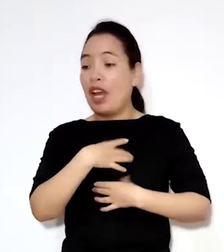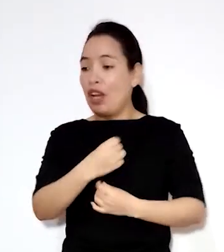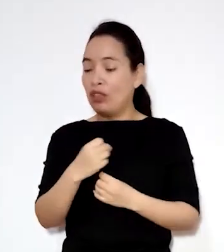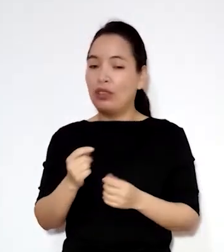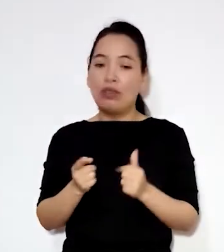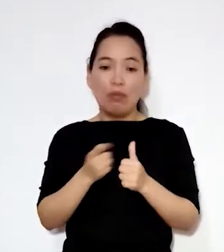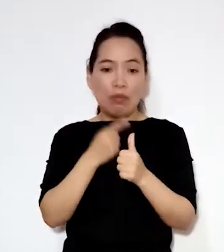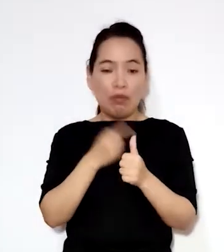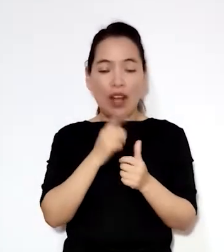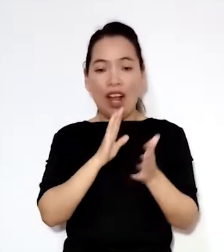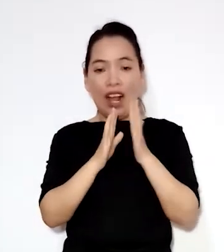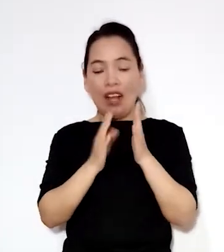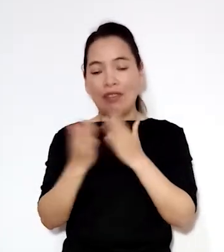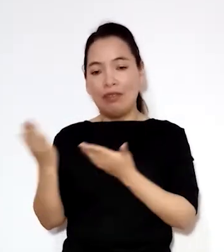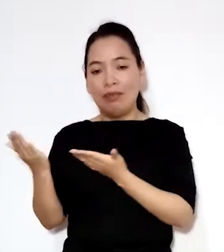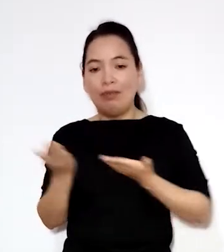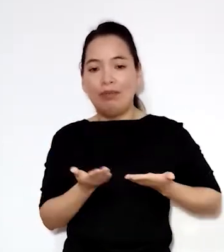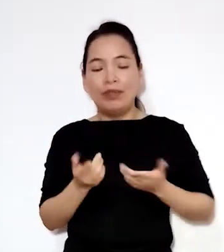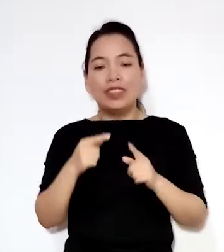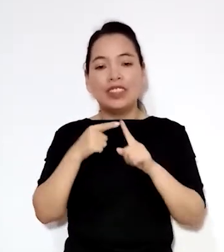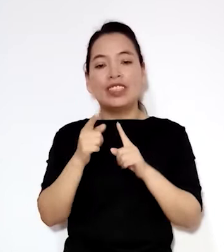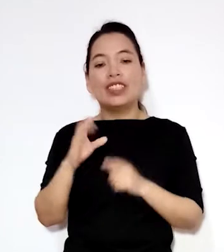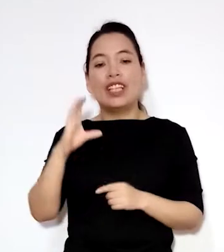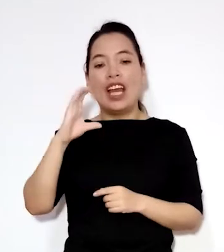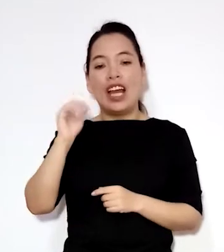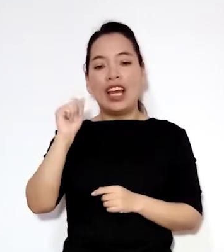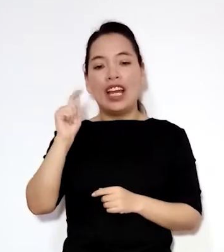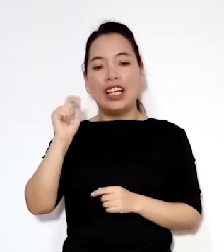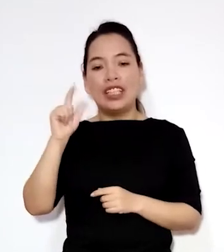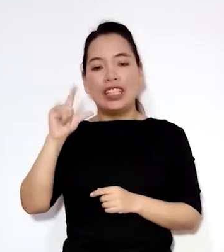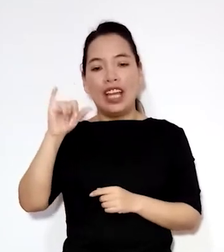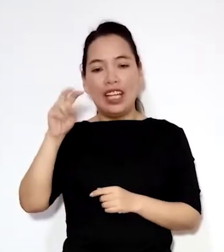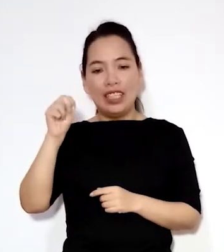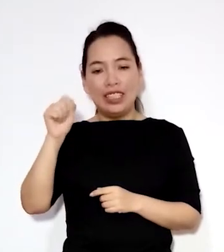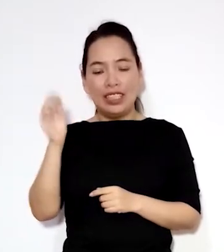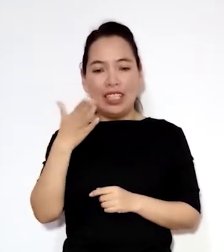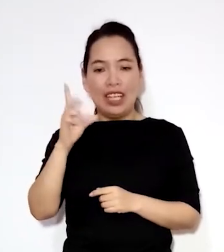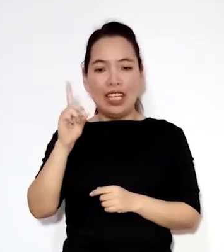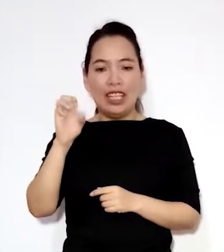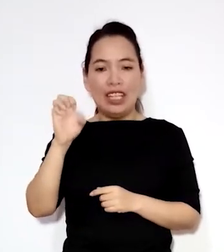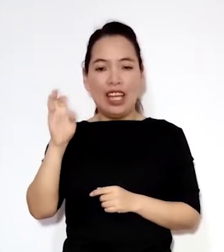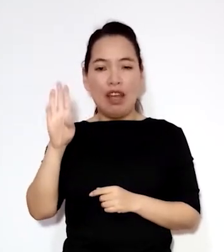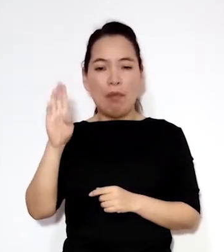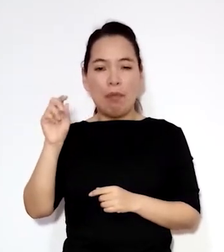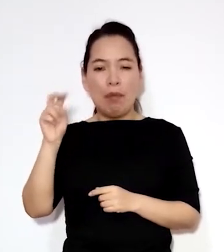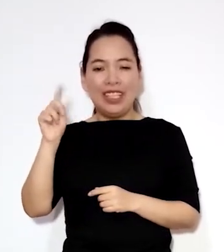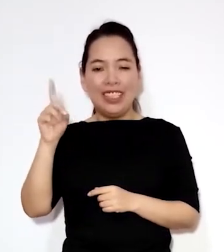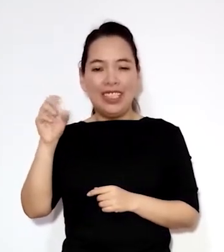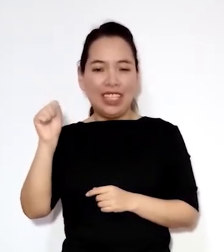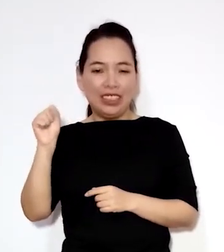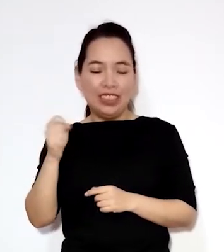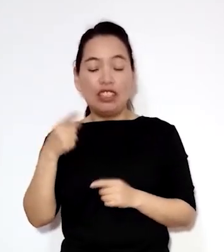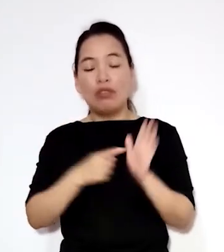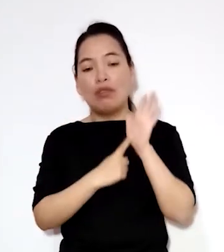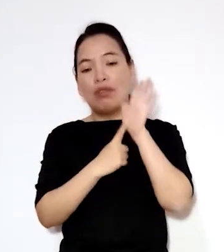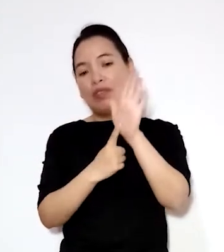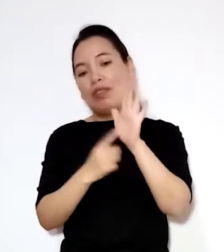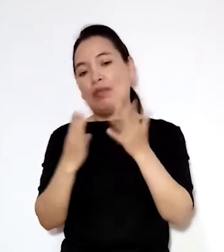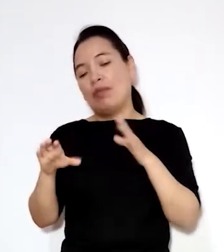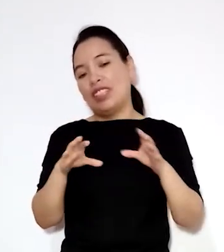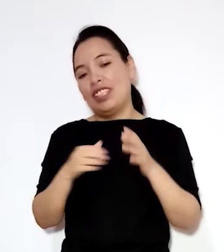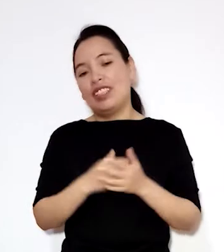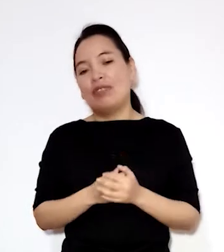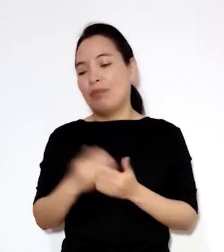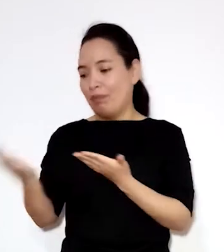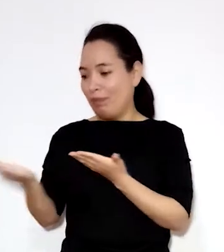colegas, y al cabo de los cuales tendremos la posibilidad de tener un breve intercambio con ustedes. Así es